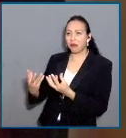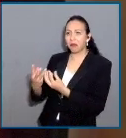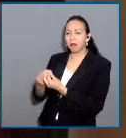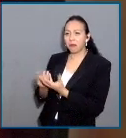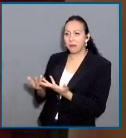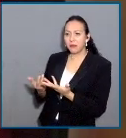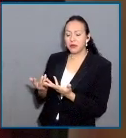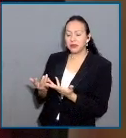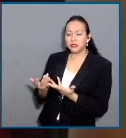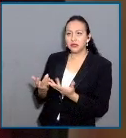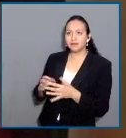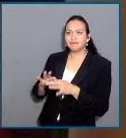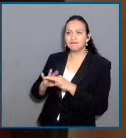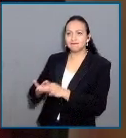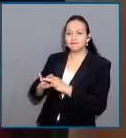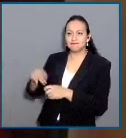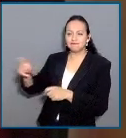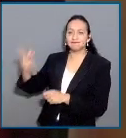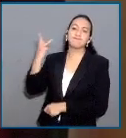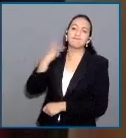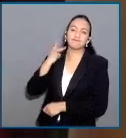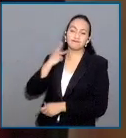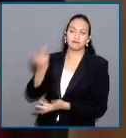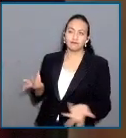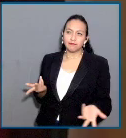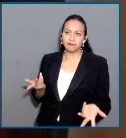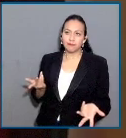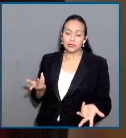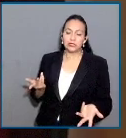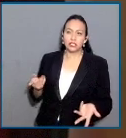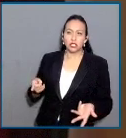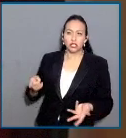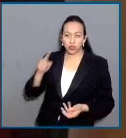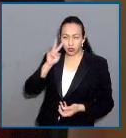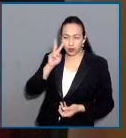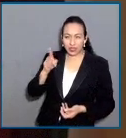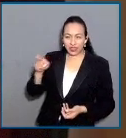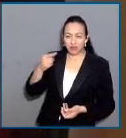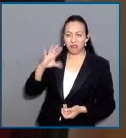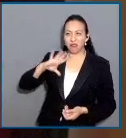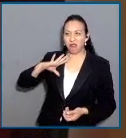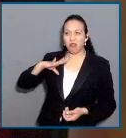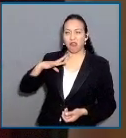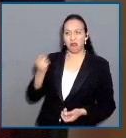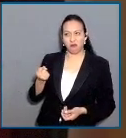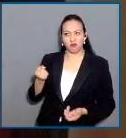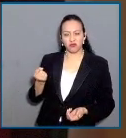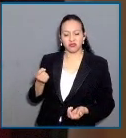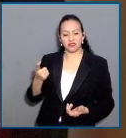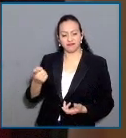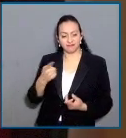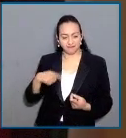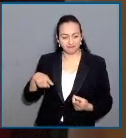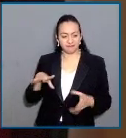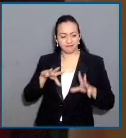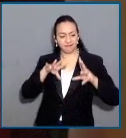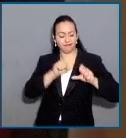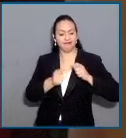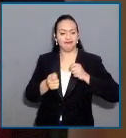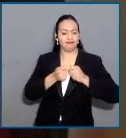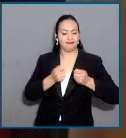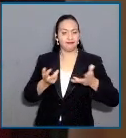Clarísimamente, pero pues sí aprovechan esos números para empezar